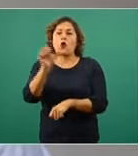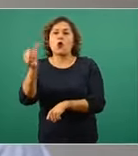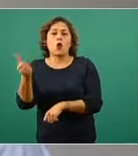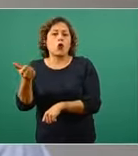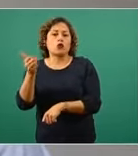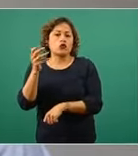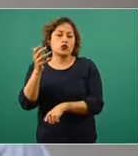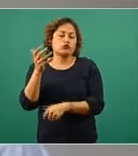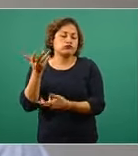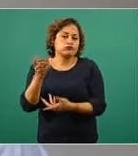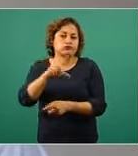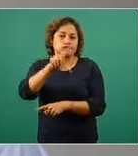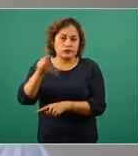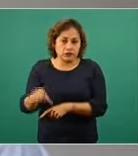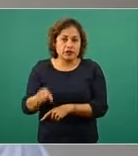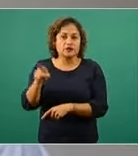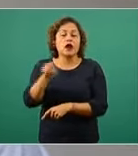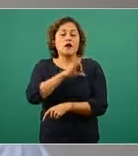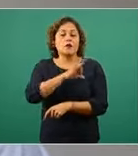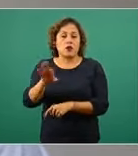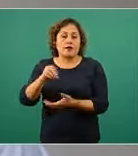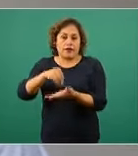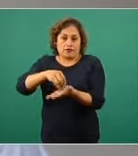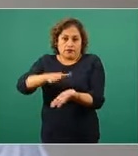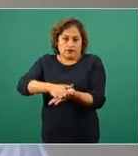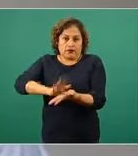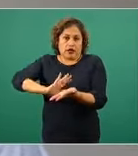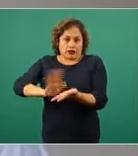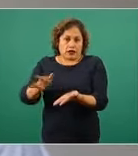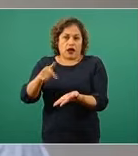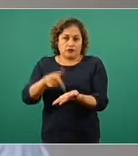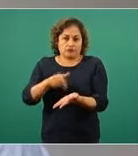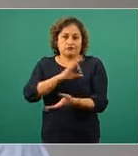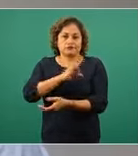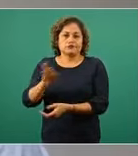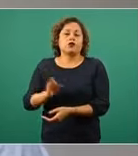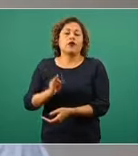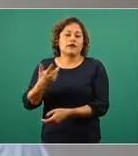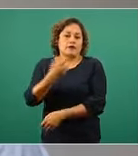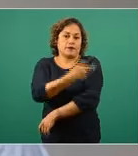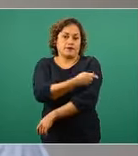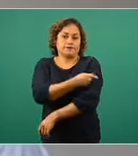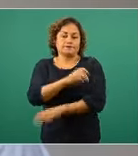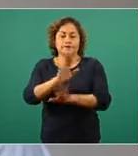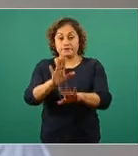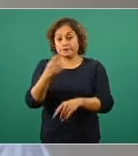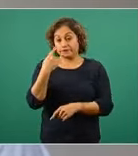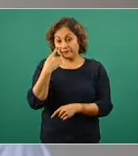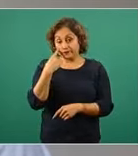esté programada y pueda obviamente acceder. Entonces, recordemos,